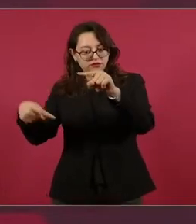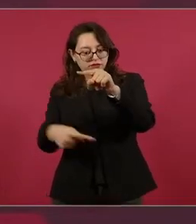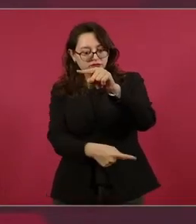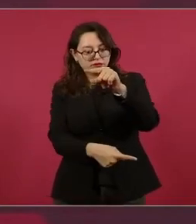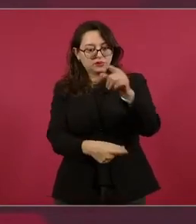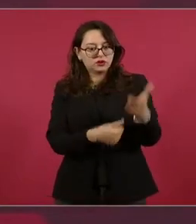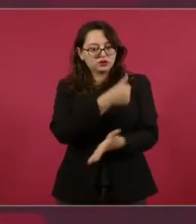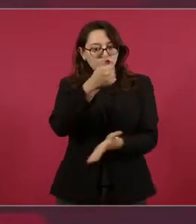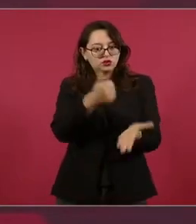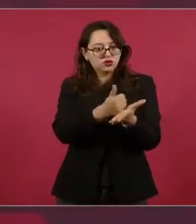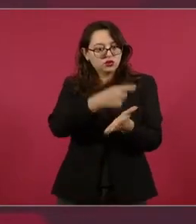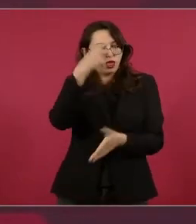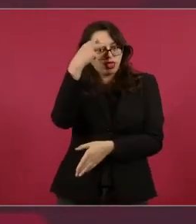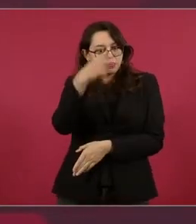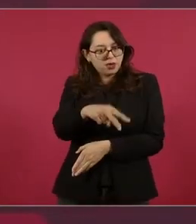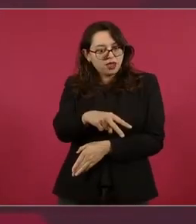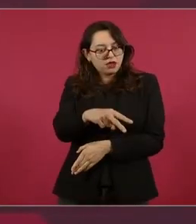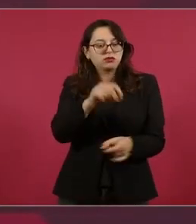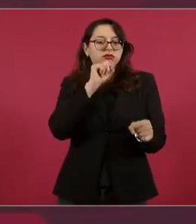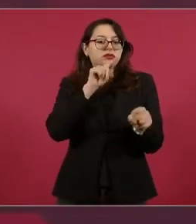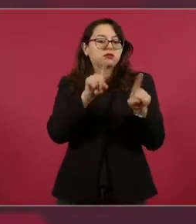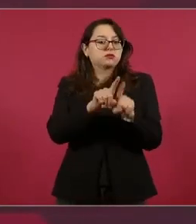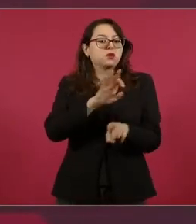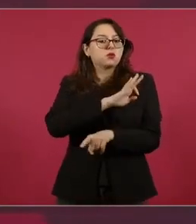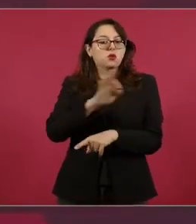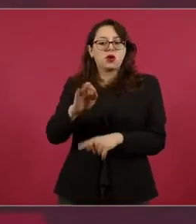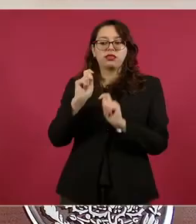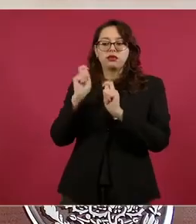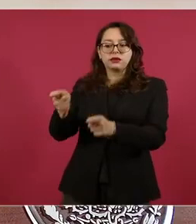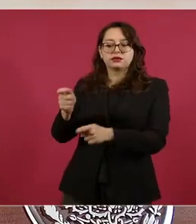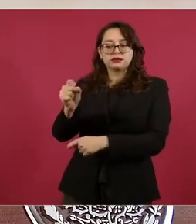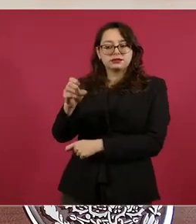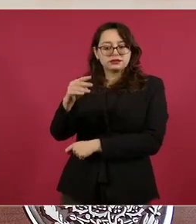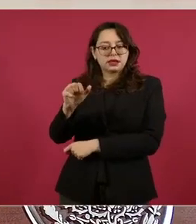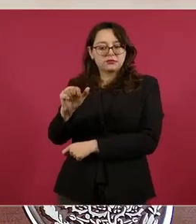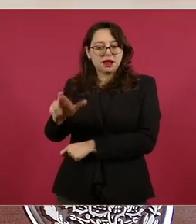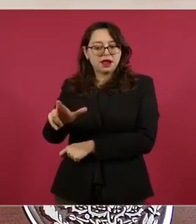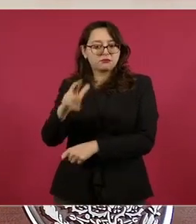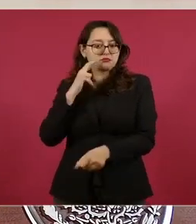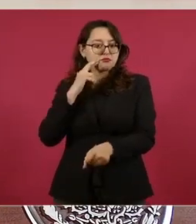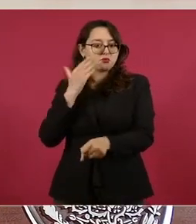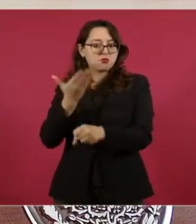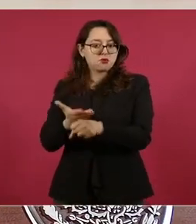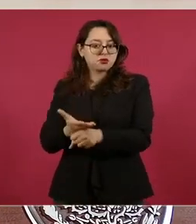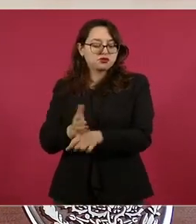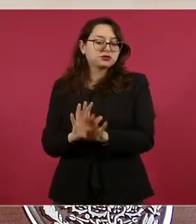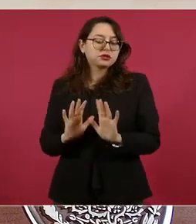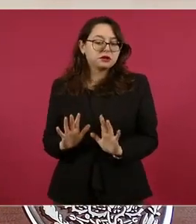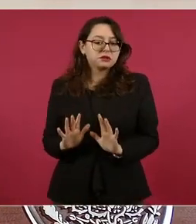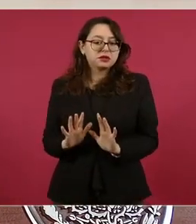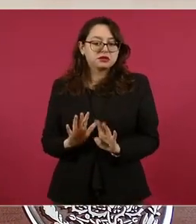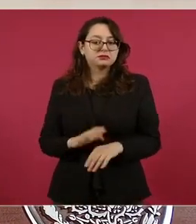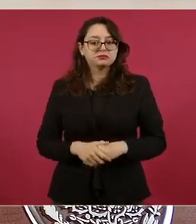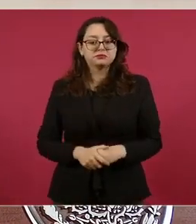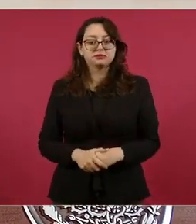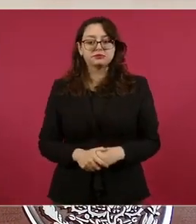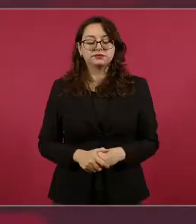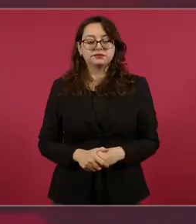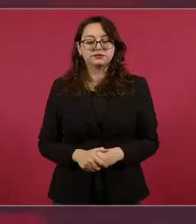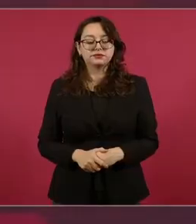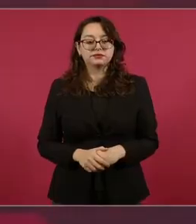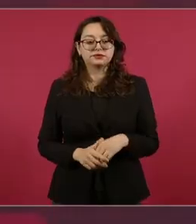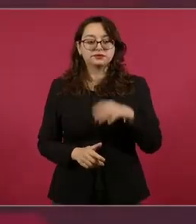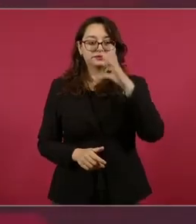México a la ciudad con tren de pasajero y